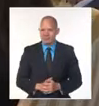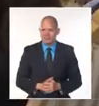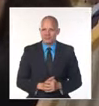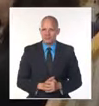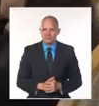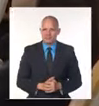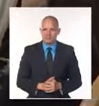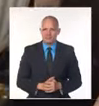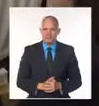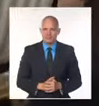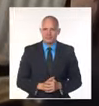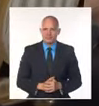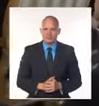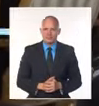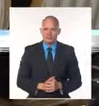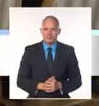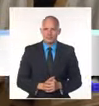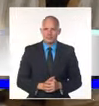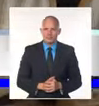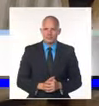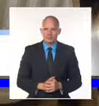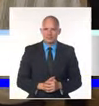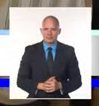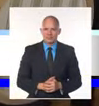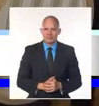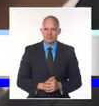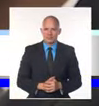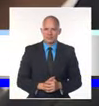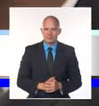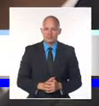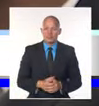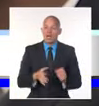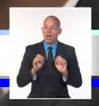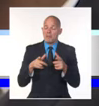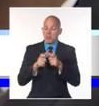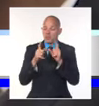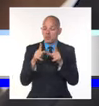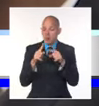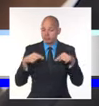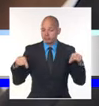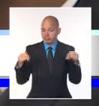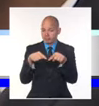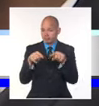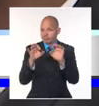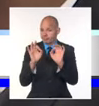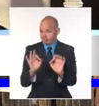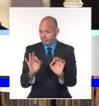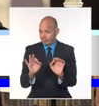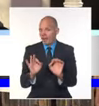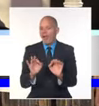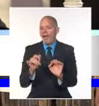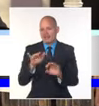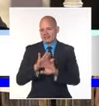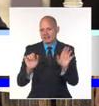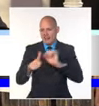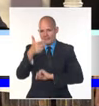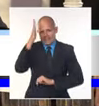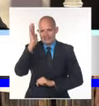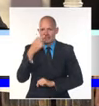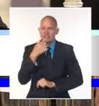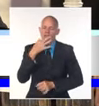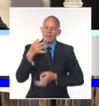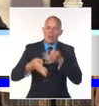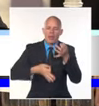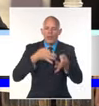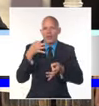al intervenir ante el plenario del Consejo Supremo Económico Euroasiático Ampliado en el Gran Palacio del Kremlin, el presidente cubano destacó el hecho de